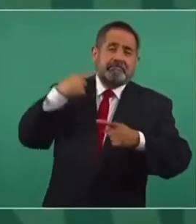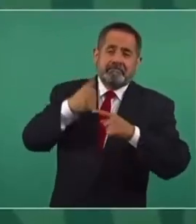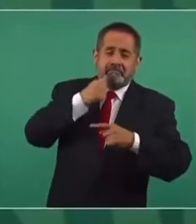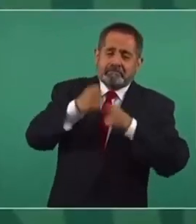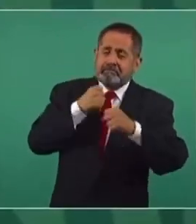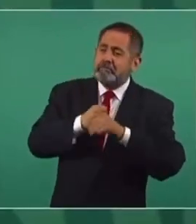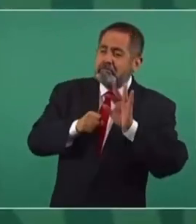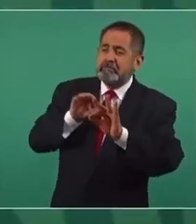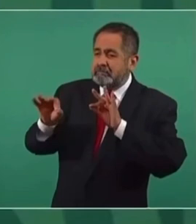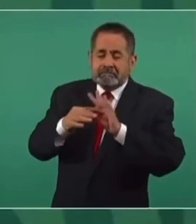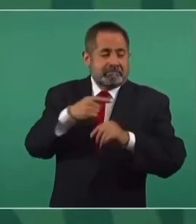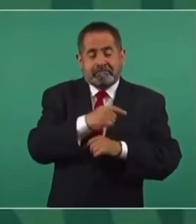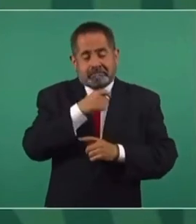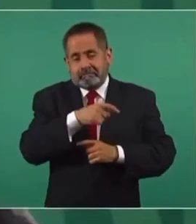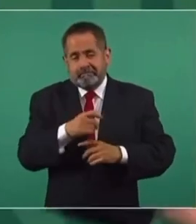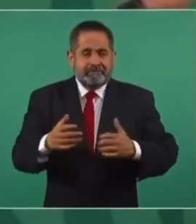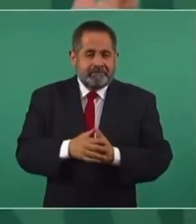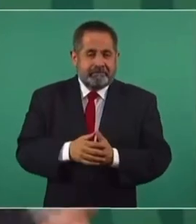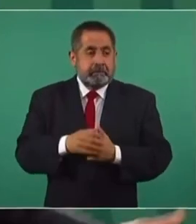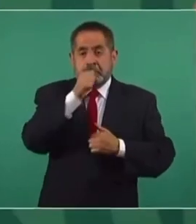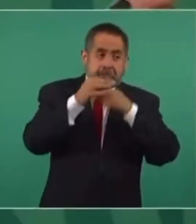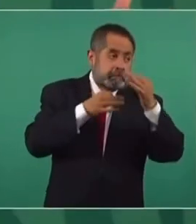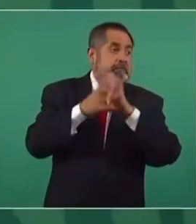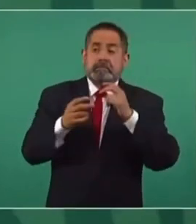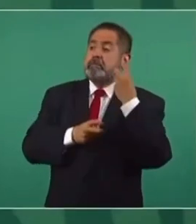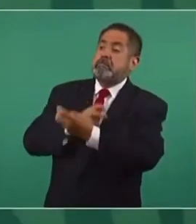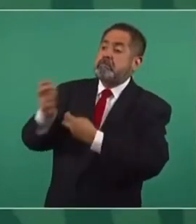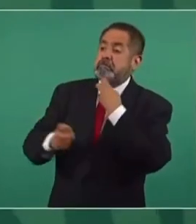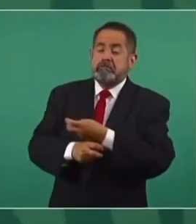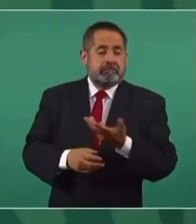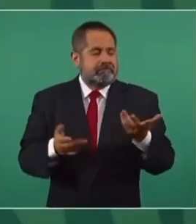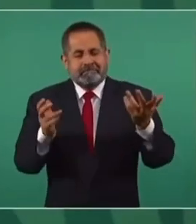siempre, que las campañas